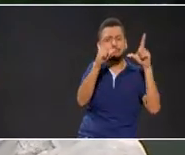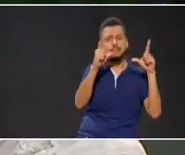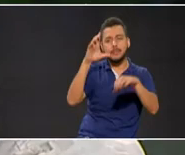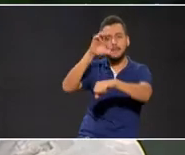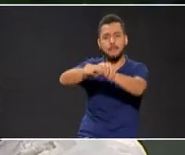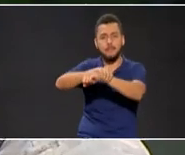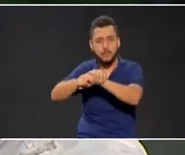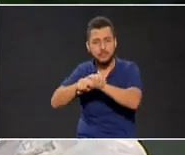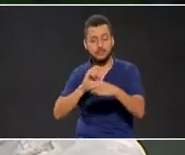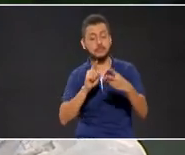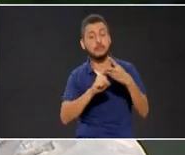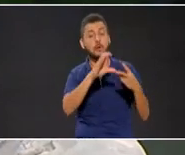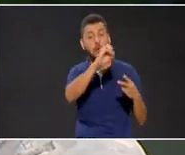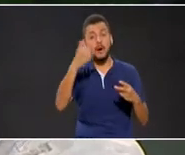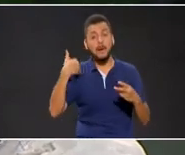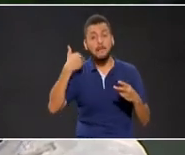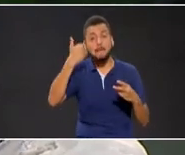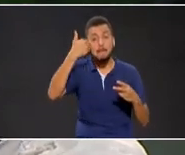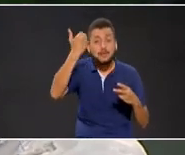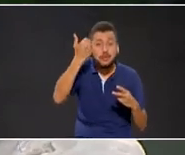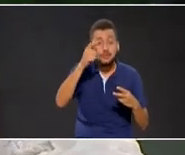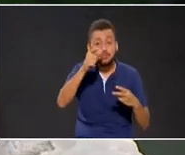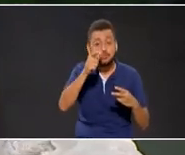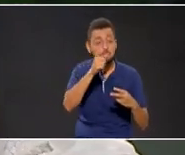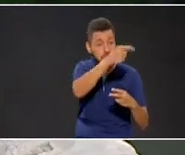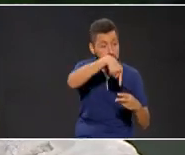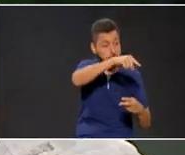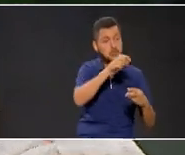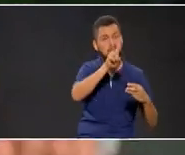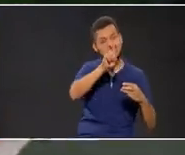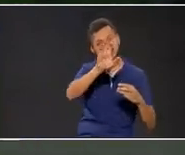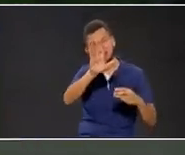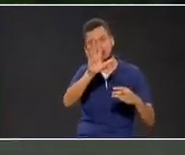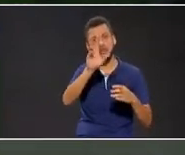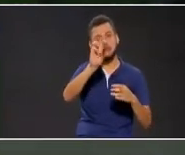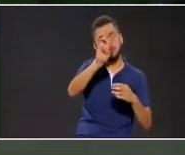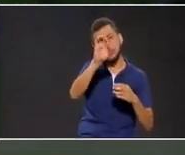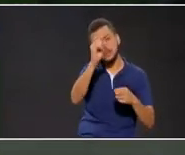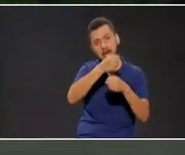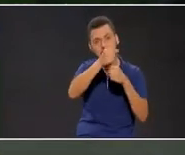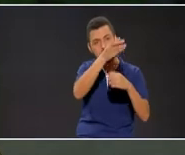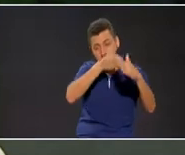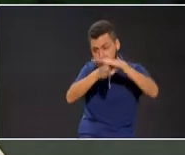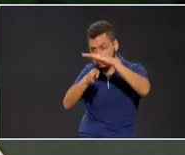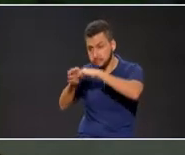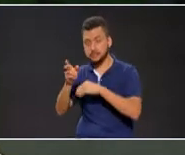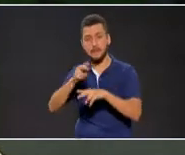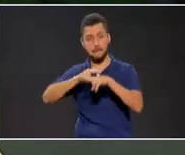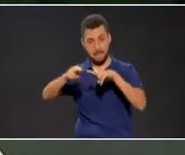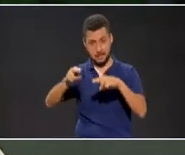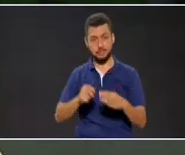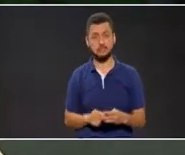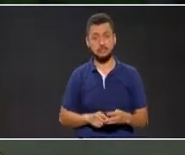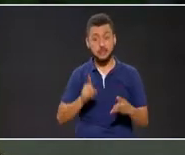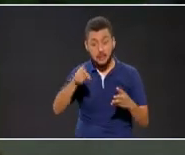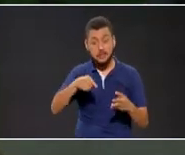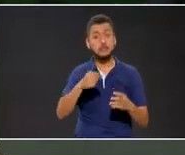gratis el metro gratis el agua porque ya pagamos el alumbrado público toda la red